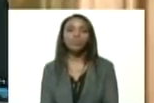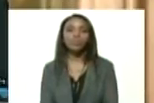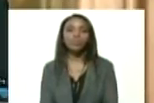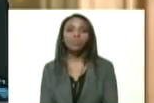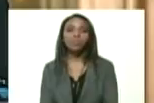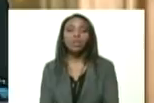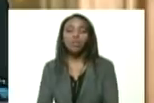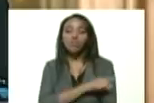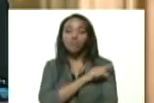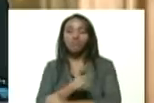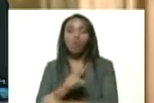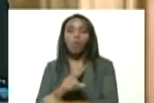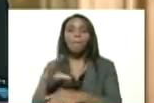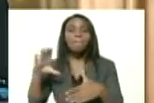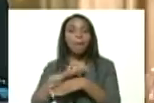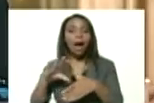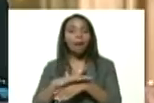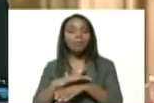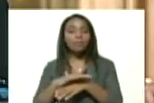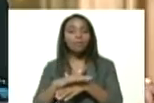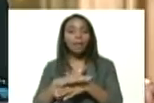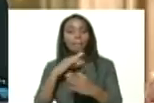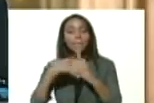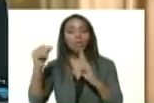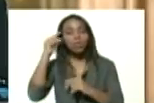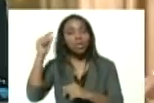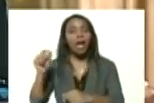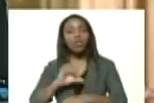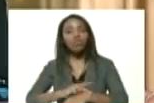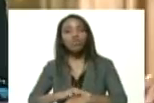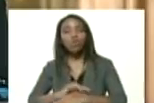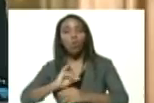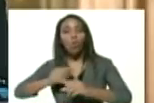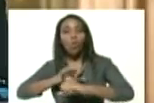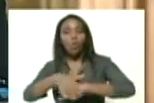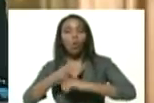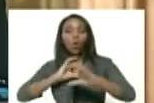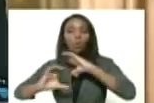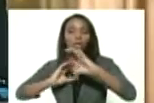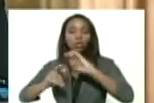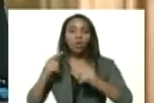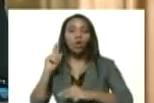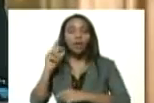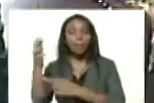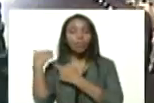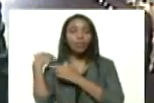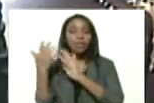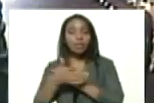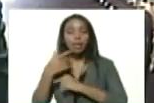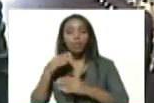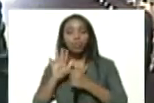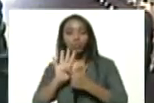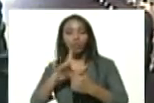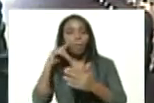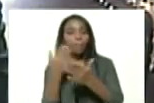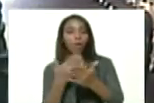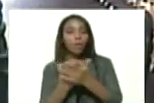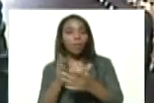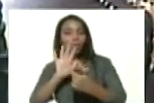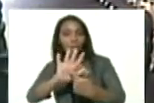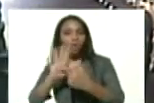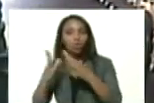ordene que el martes al mediodía el doctor jorge rodríguez como ministro de comunicación sacará todas las pruebas que podíamos sacar